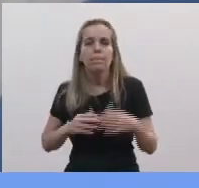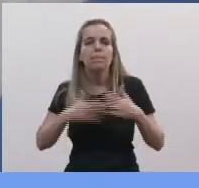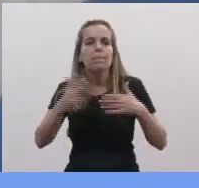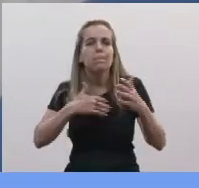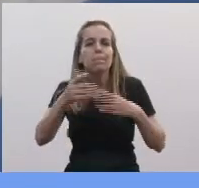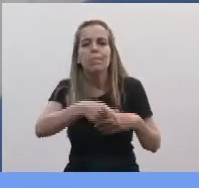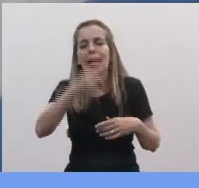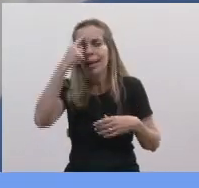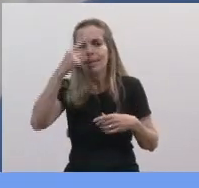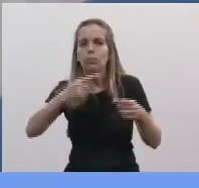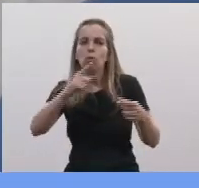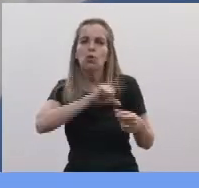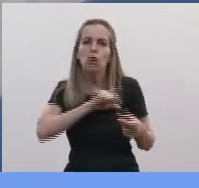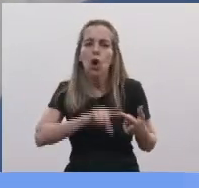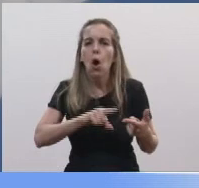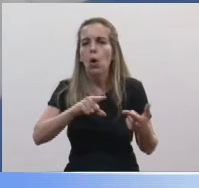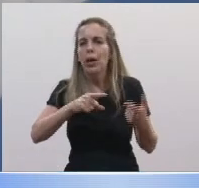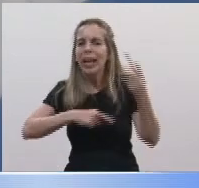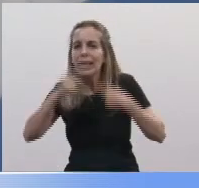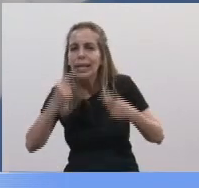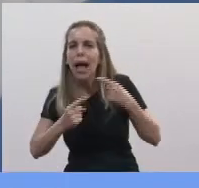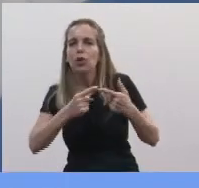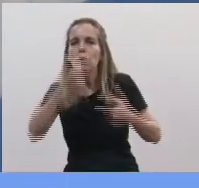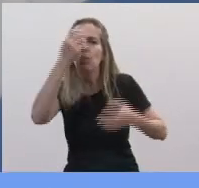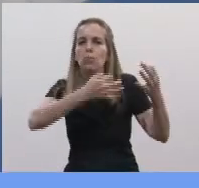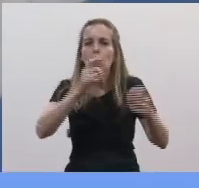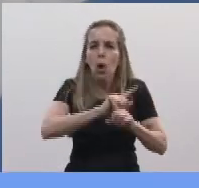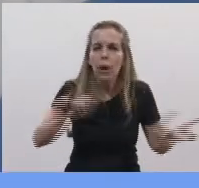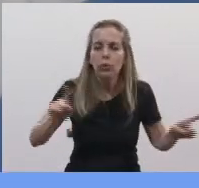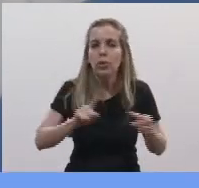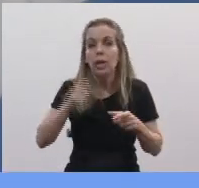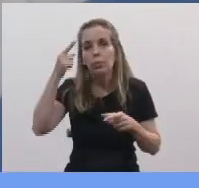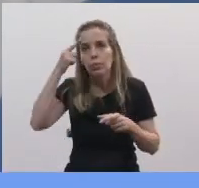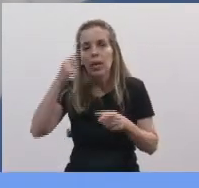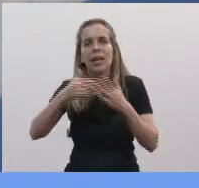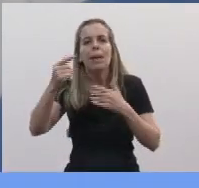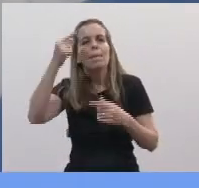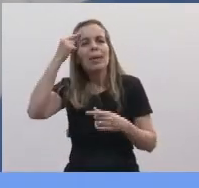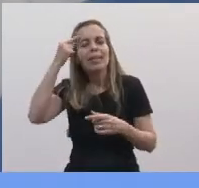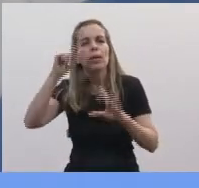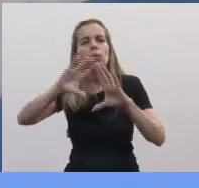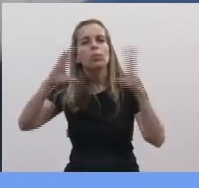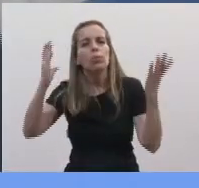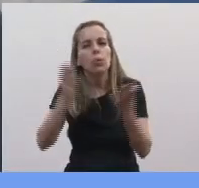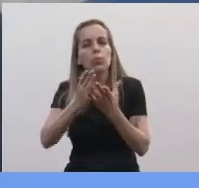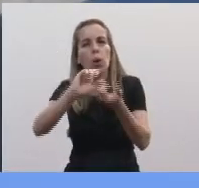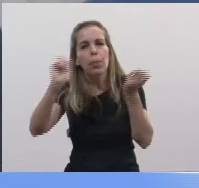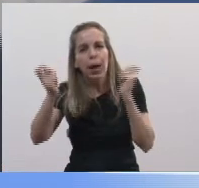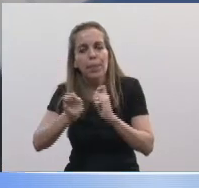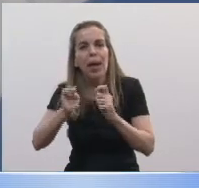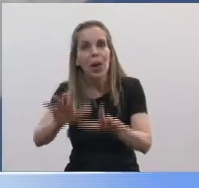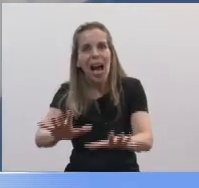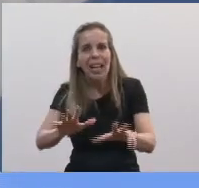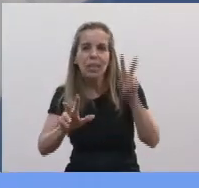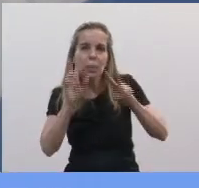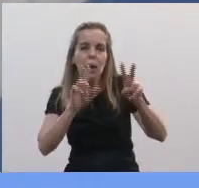en el llanto y en el dolor cotidiano por la injusticia. La construí queriendo cambiar un mundo, gritando los